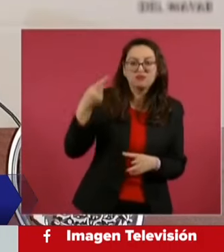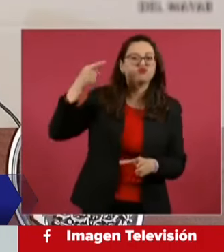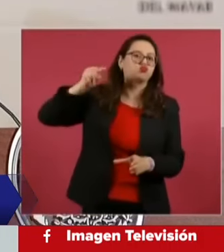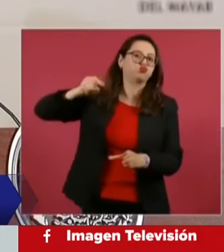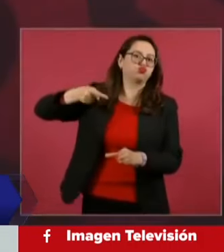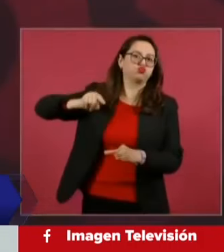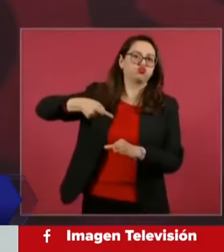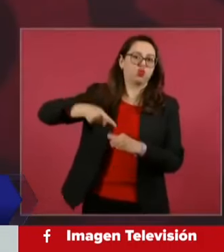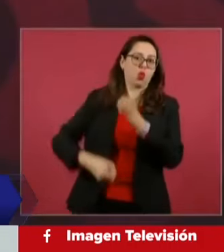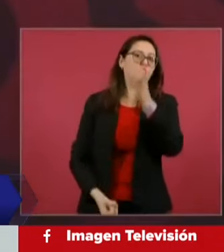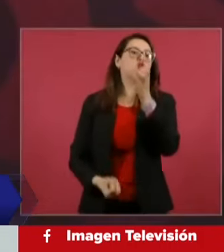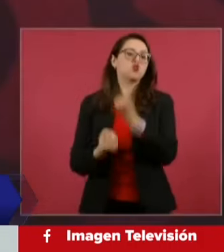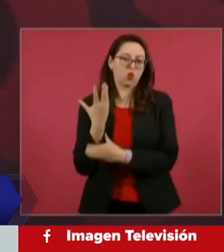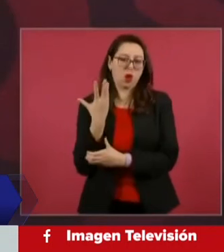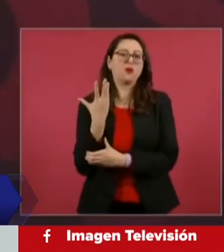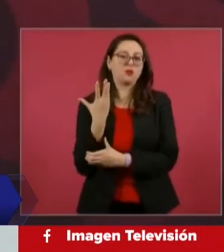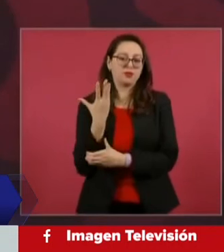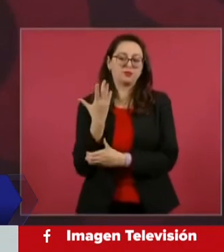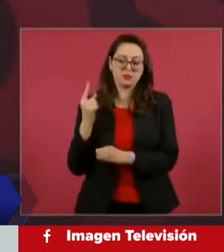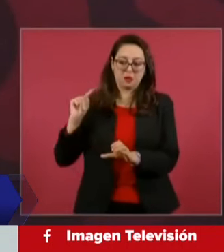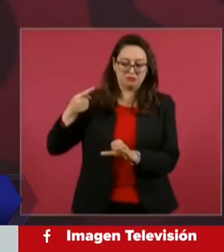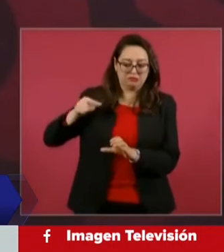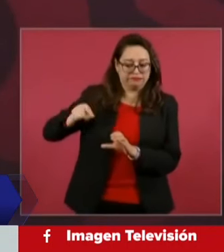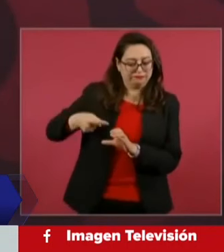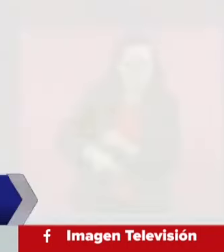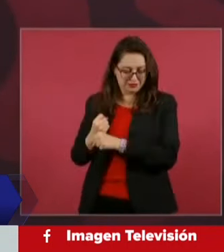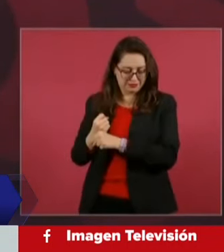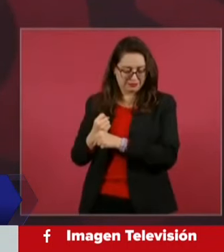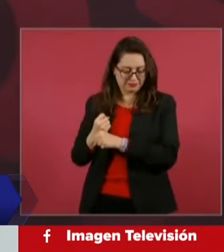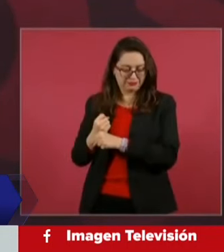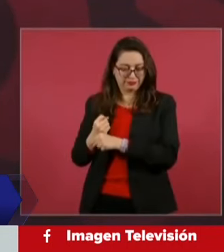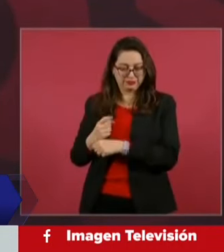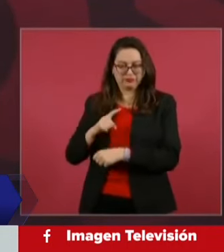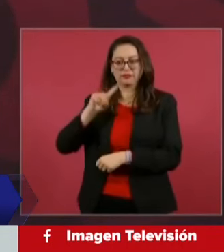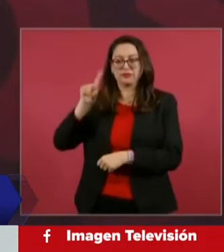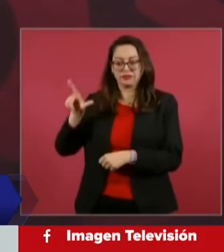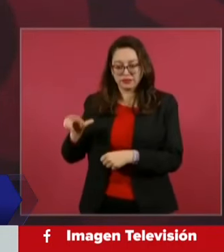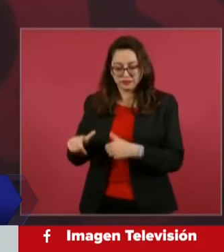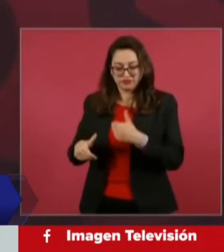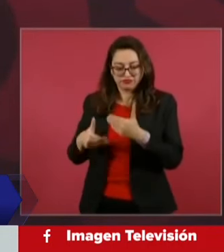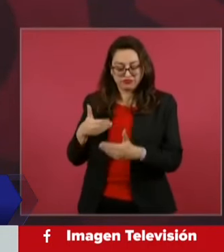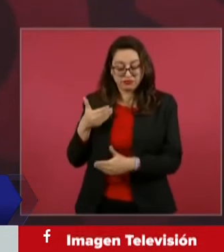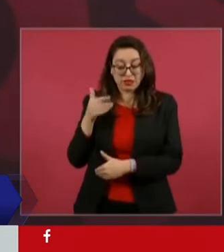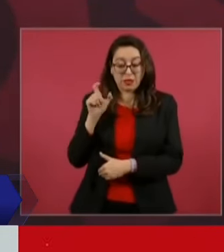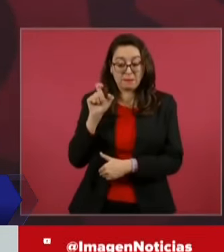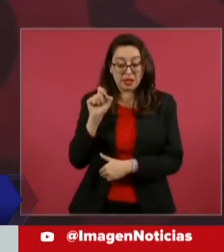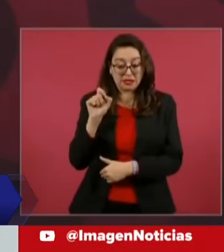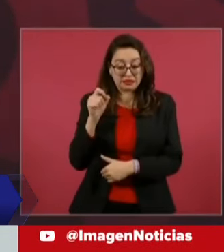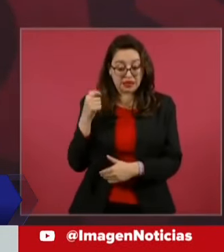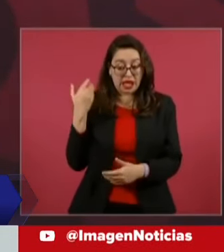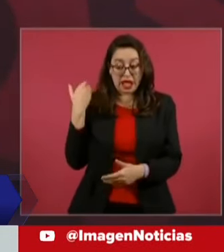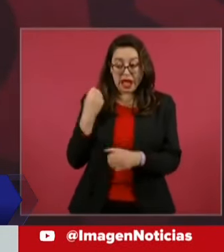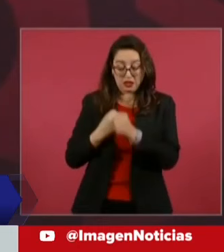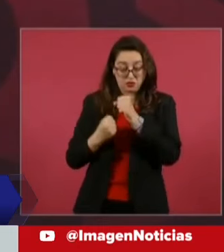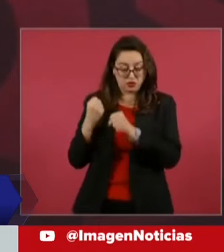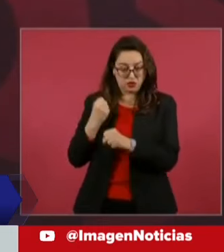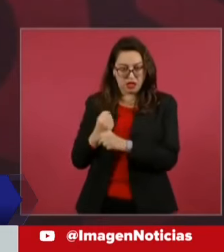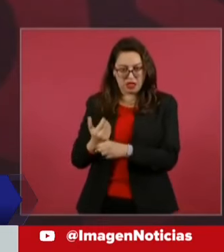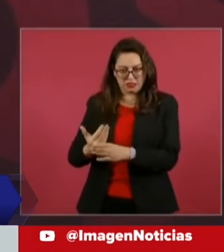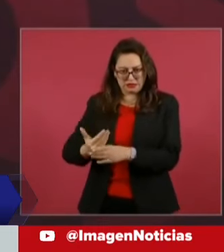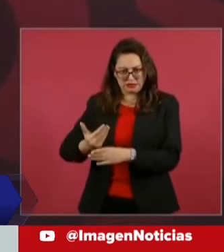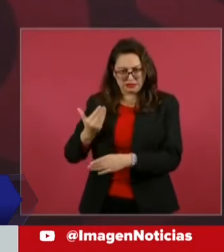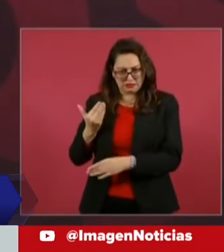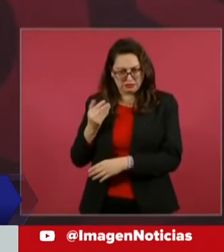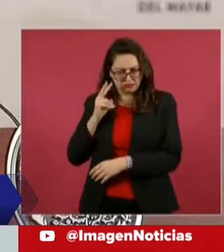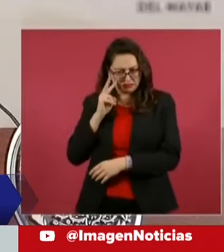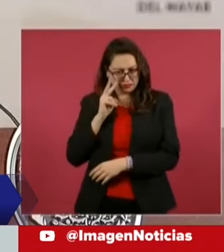para tener agua en el corto plazo. La naturaleza hizo su trabajo y se fue creando